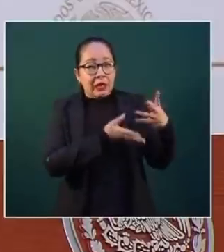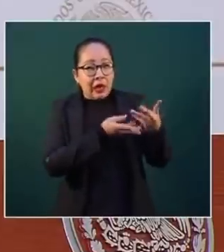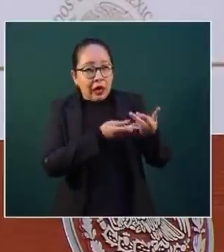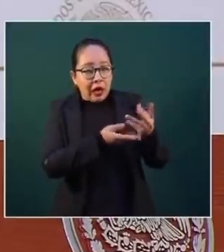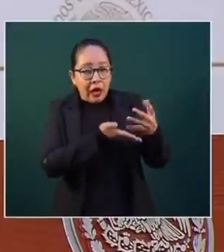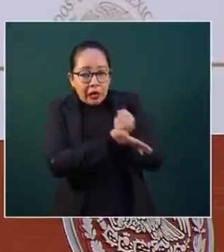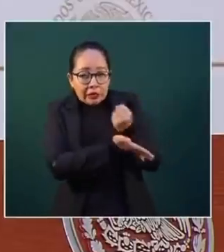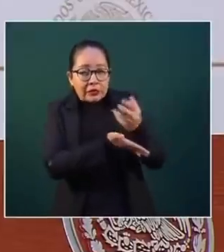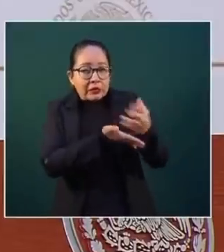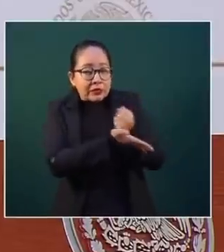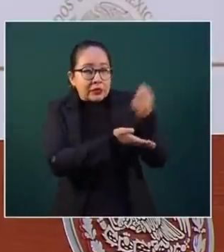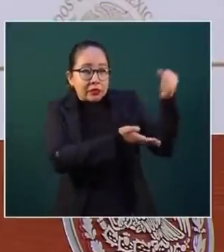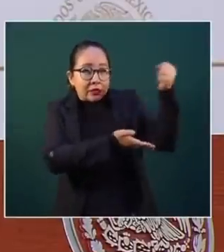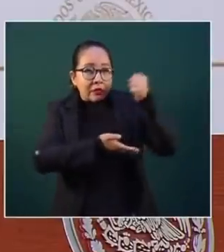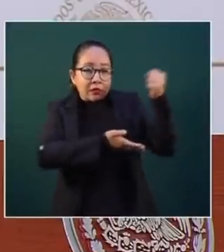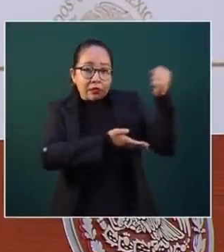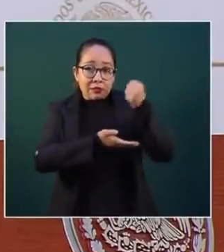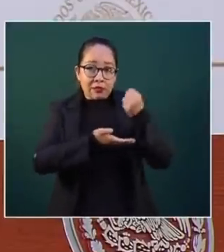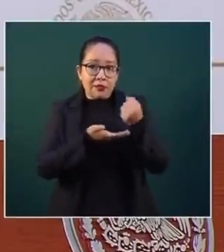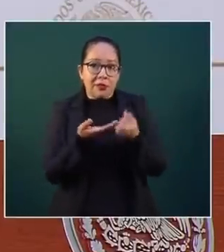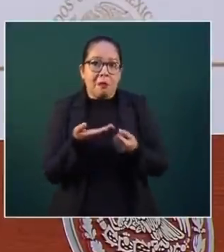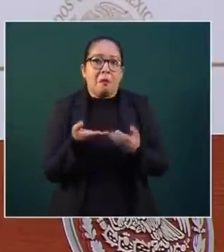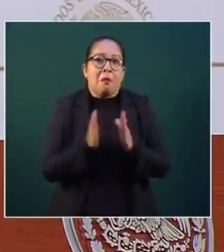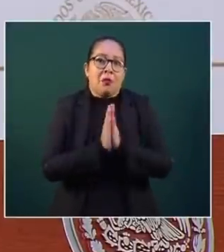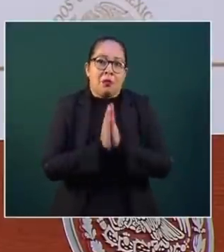cómo bloquear eso